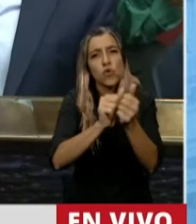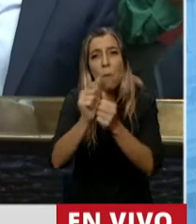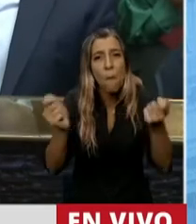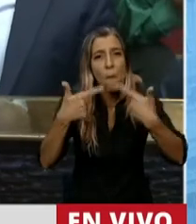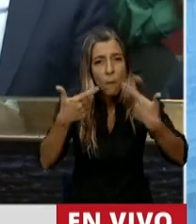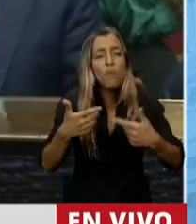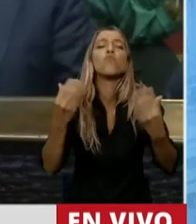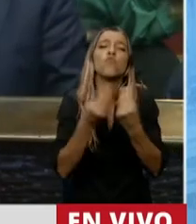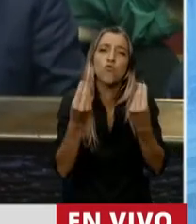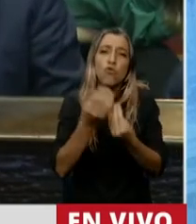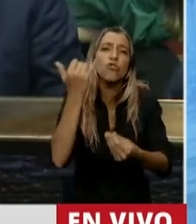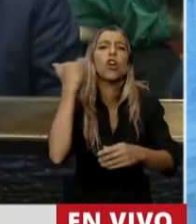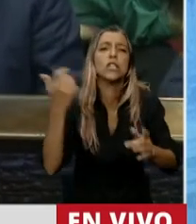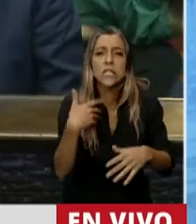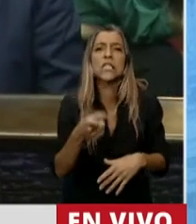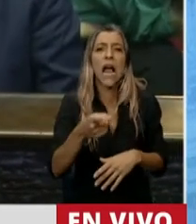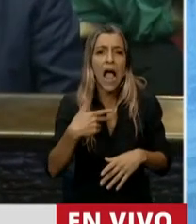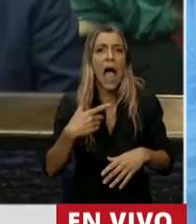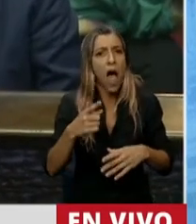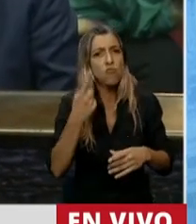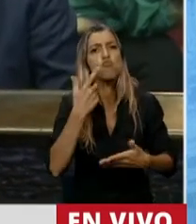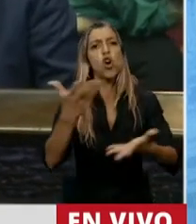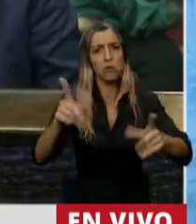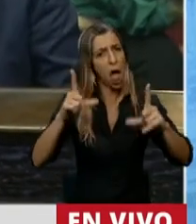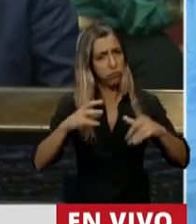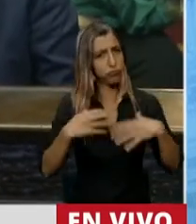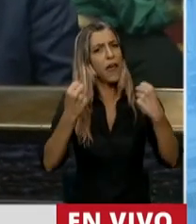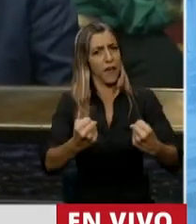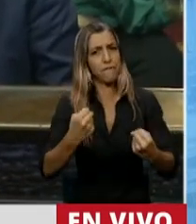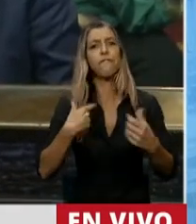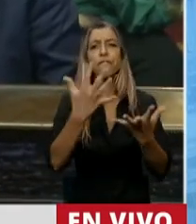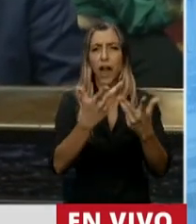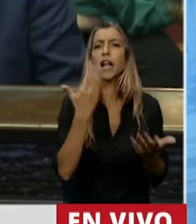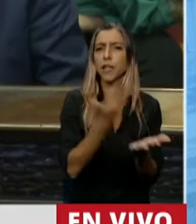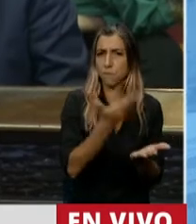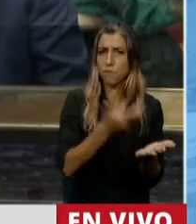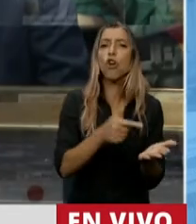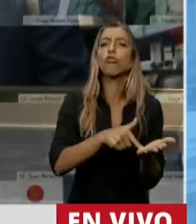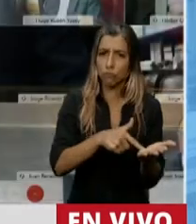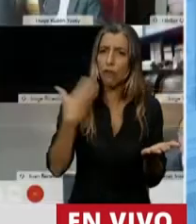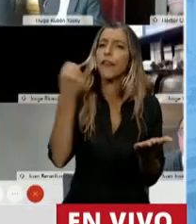dado la cara defendiendo este proyecto con nombre y apellido.